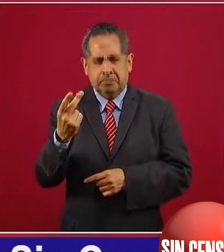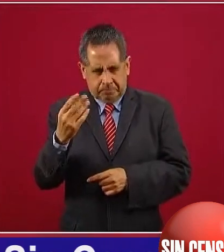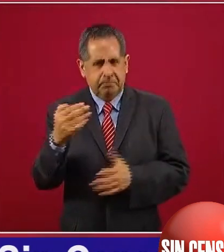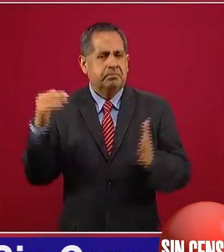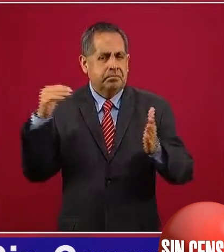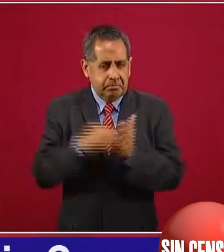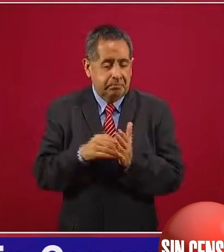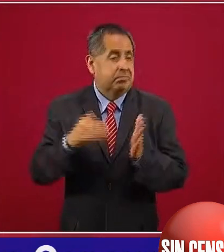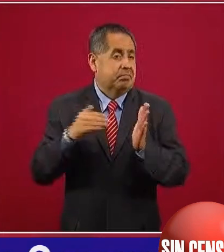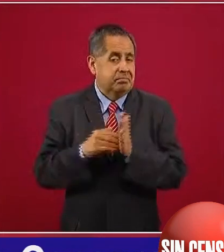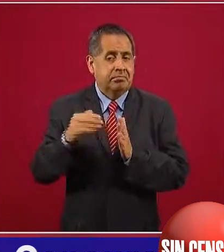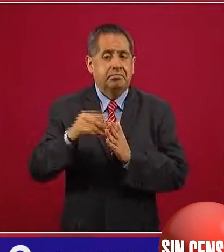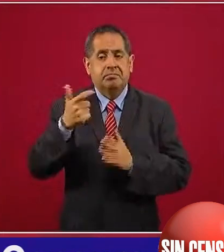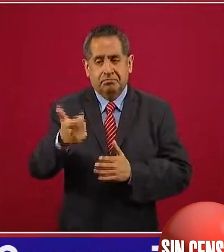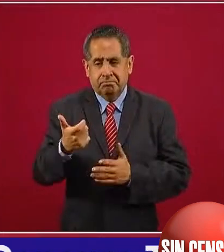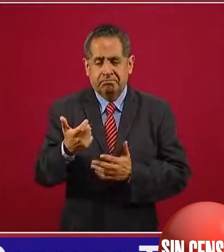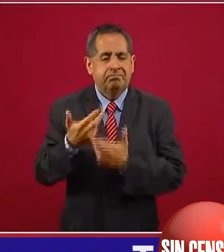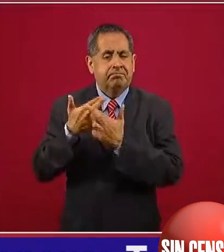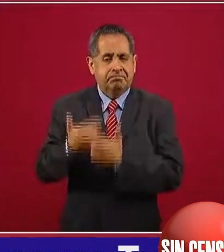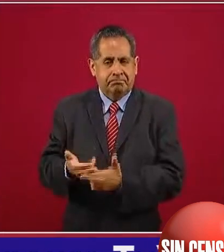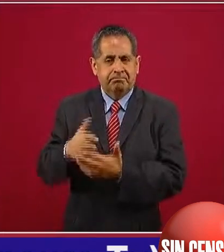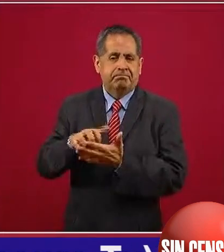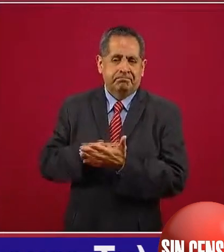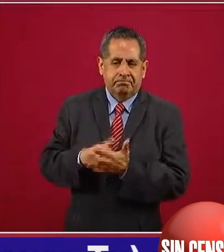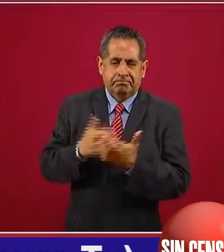225 mil millones de pesos,